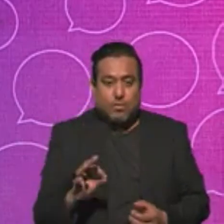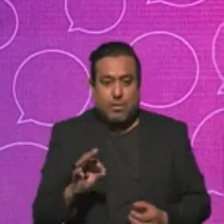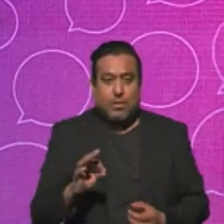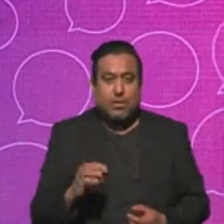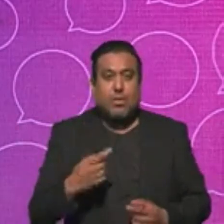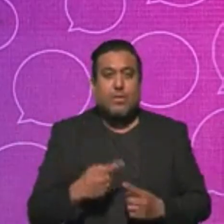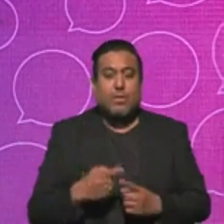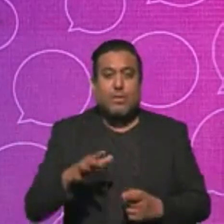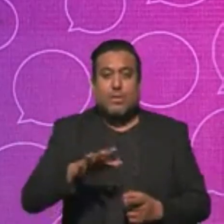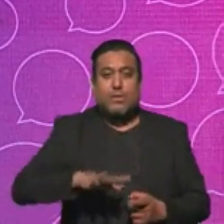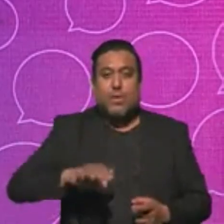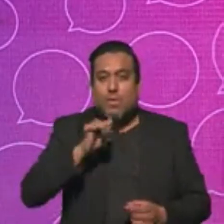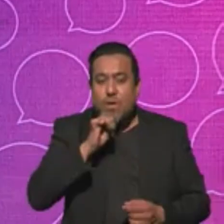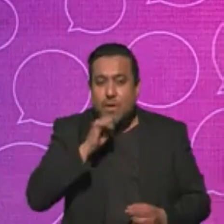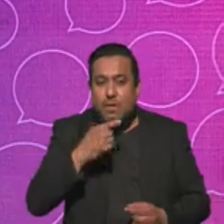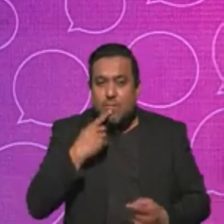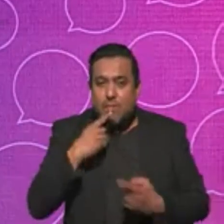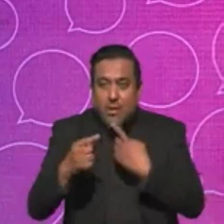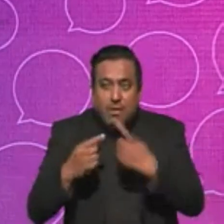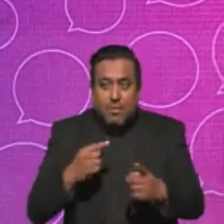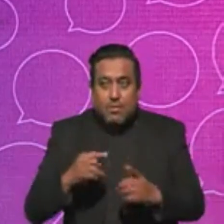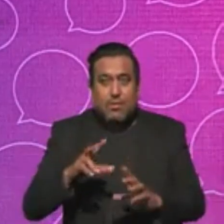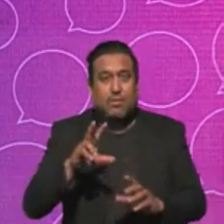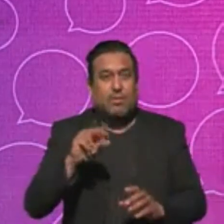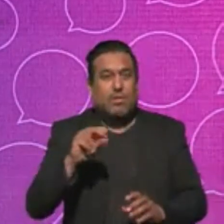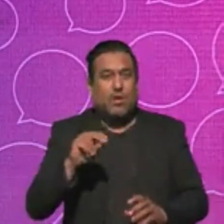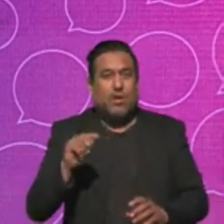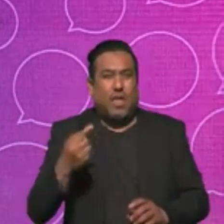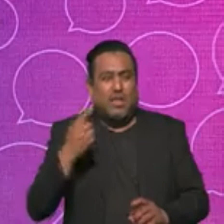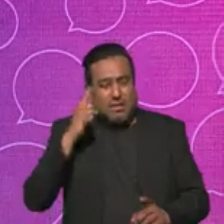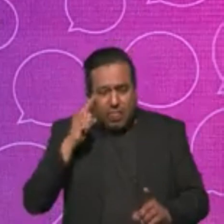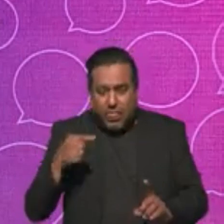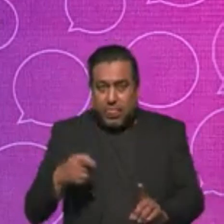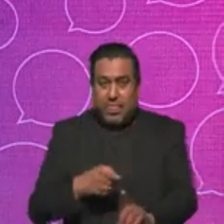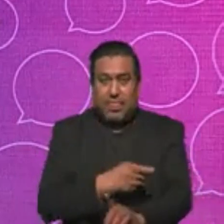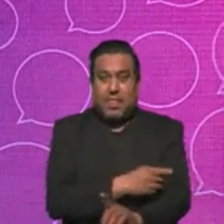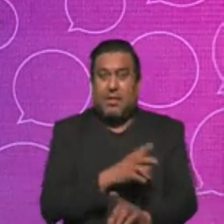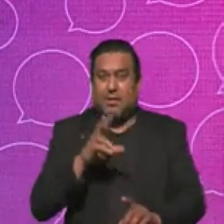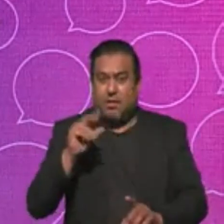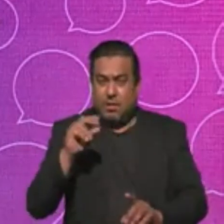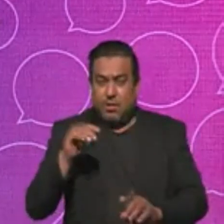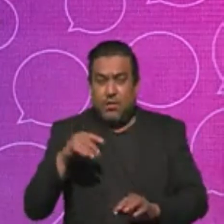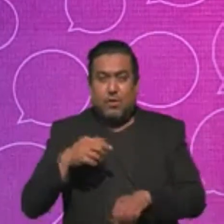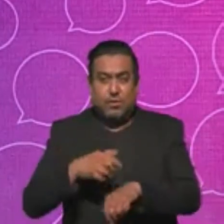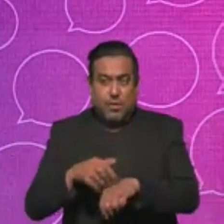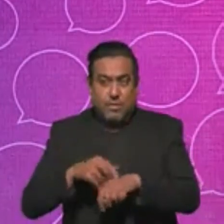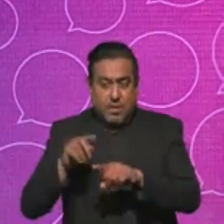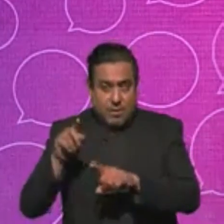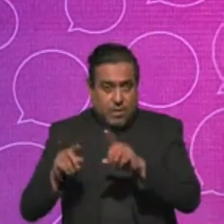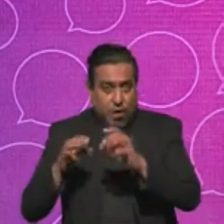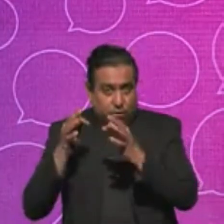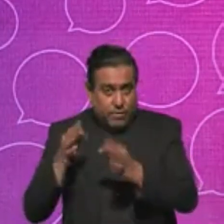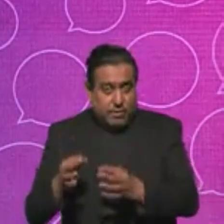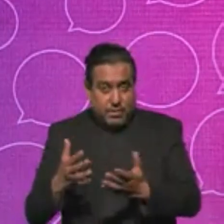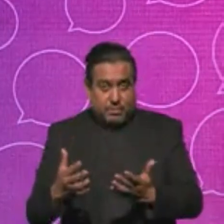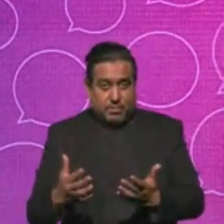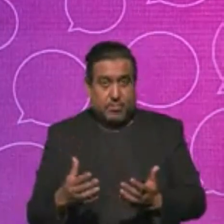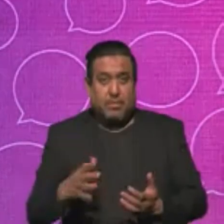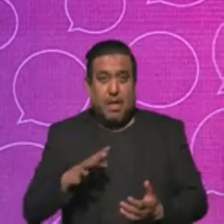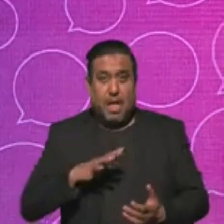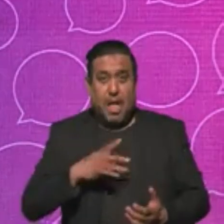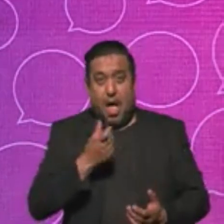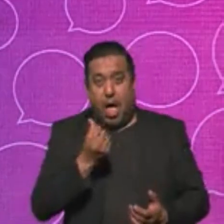los delitos no se denuncian Así que no que no hay que irnos nada más por las cifras por las cifras oficiales hay una cifra